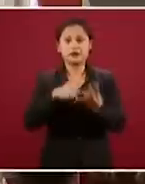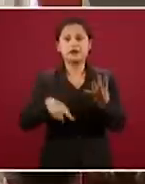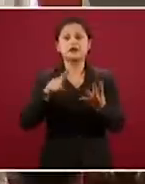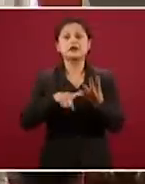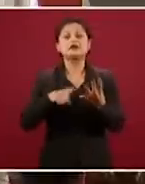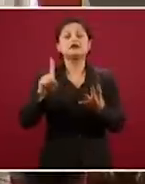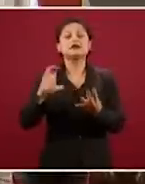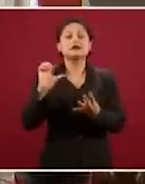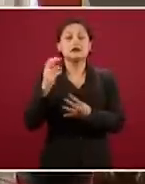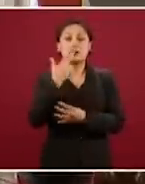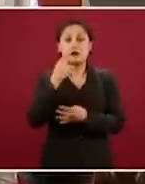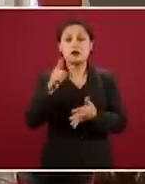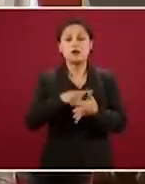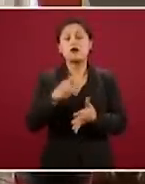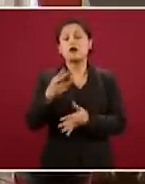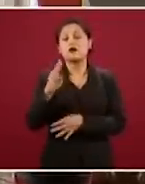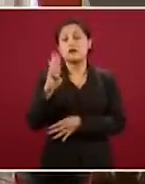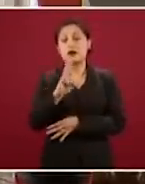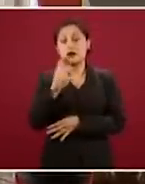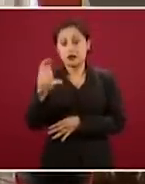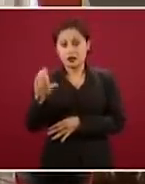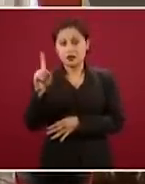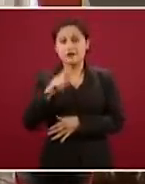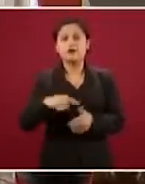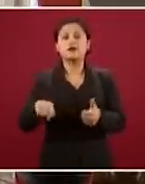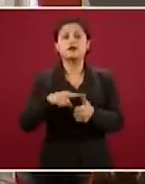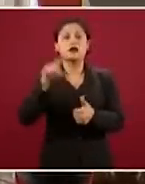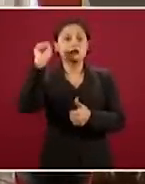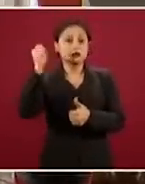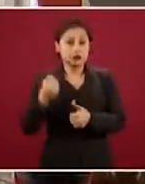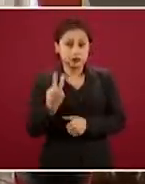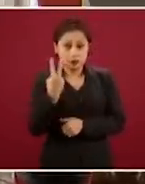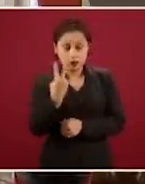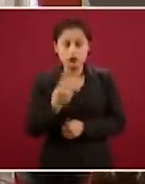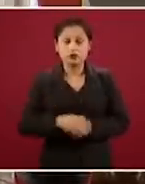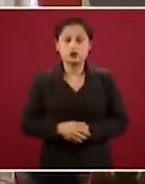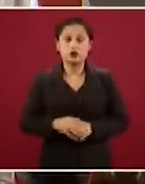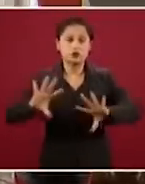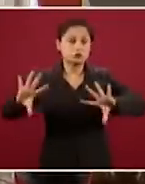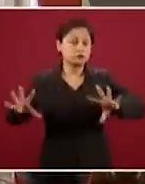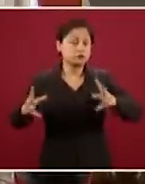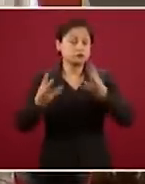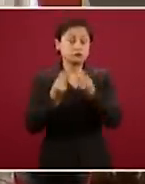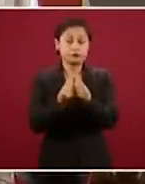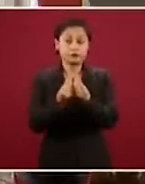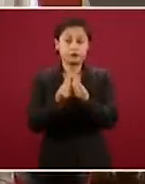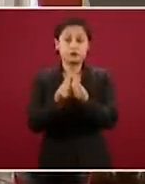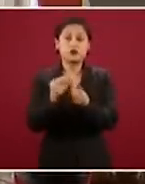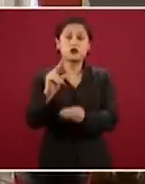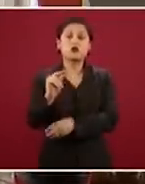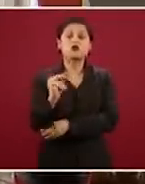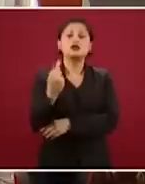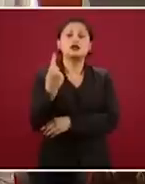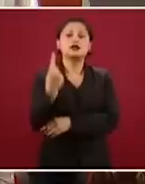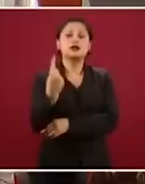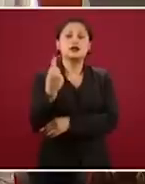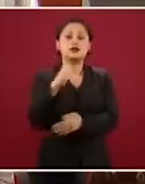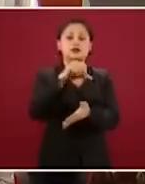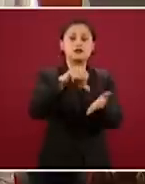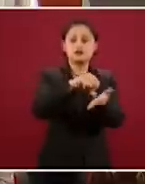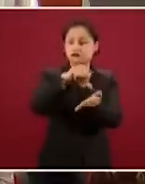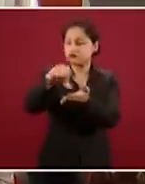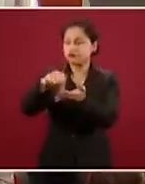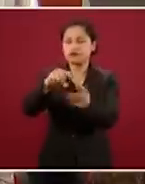California, una en Sonora y 2 en Sinaloa, para hacer el total de 81 instalaciones de